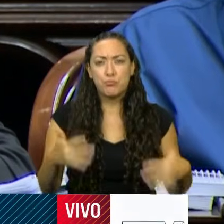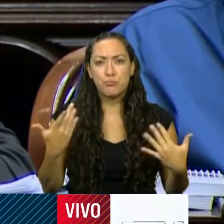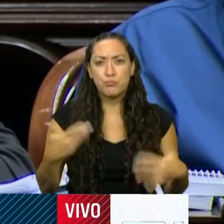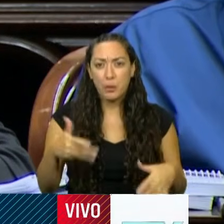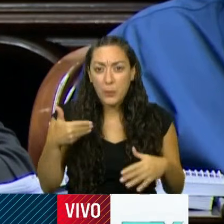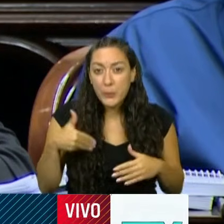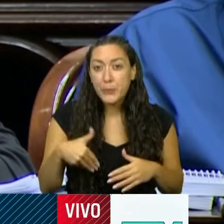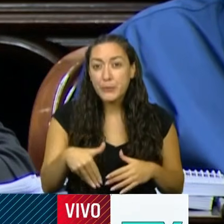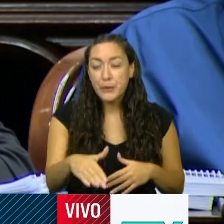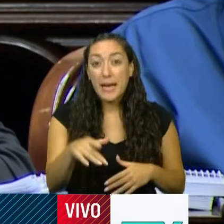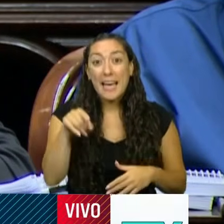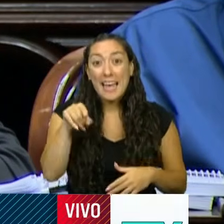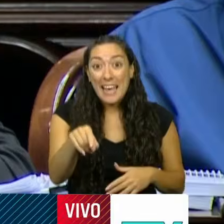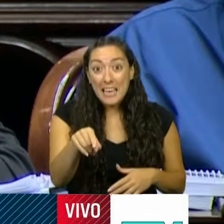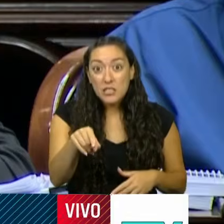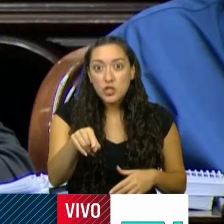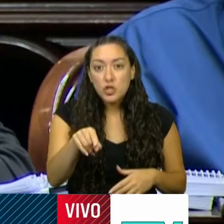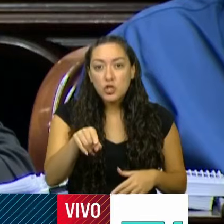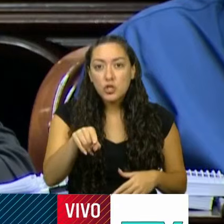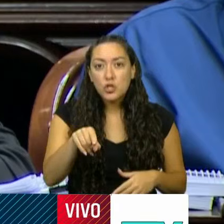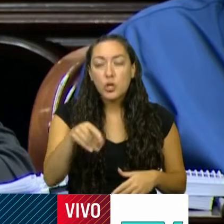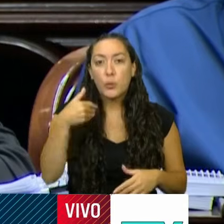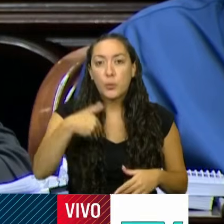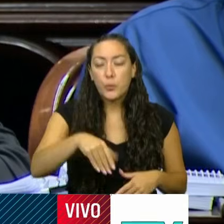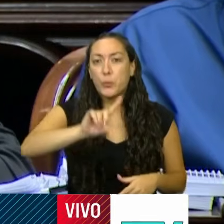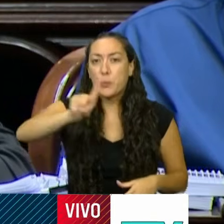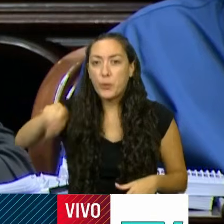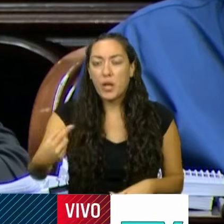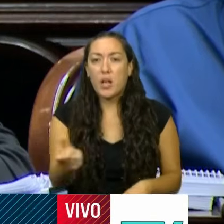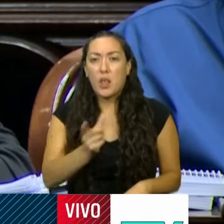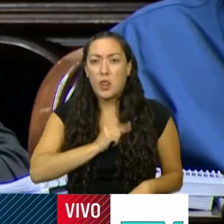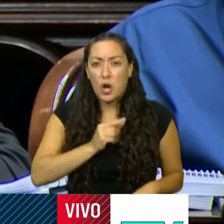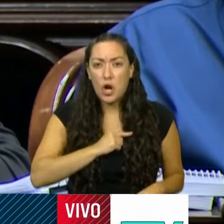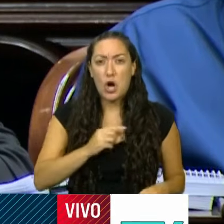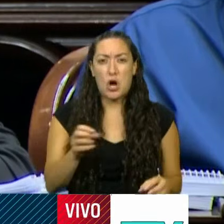que va a causar dolor y miseria